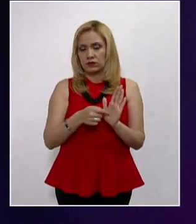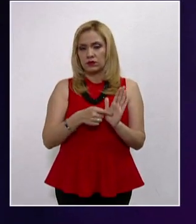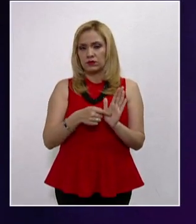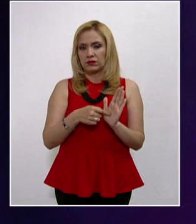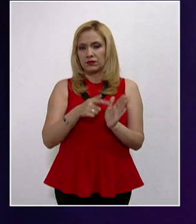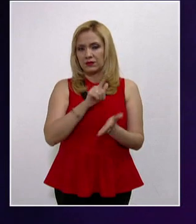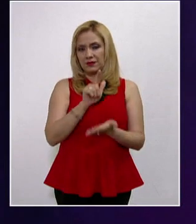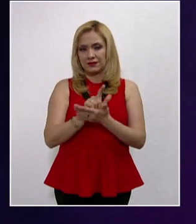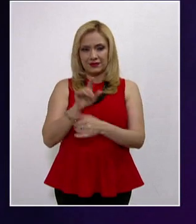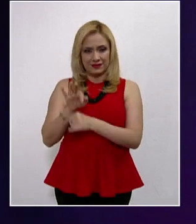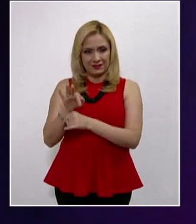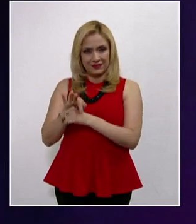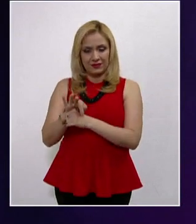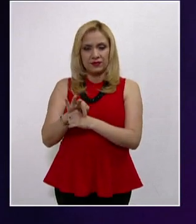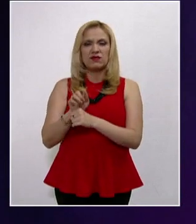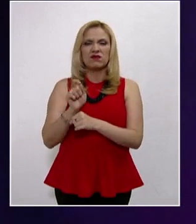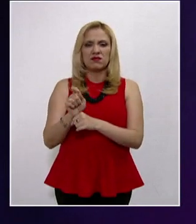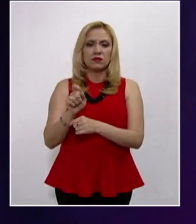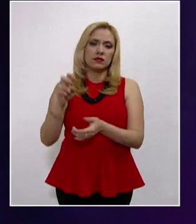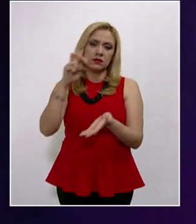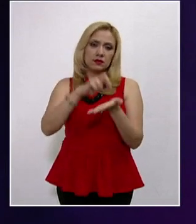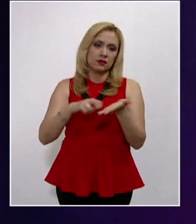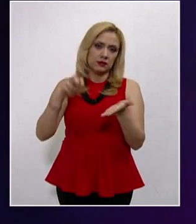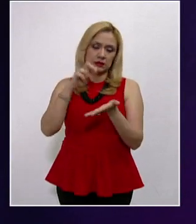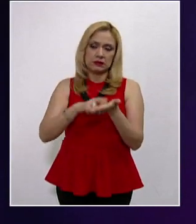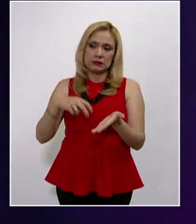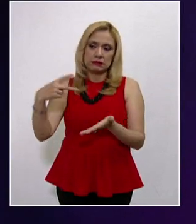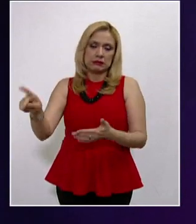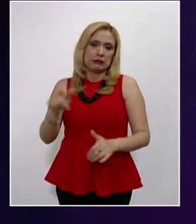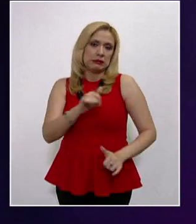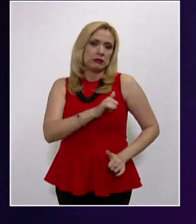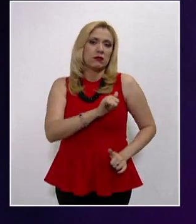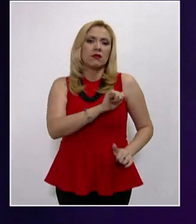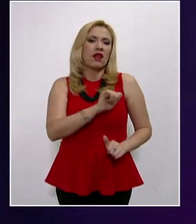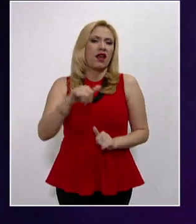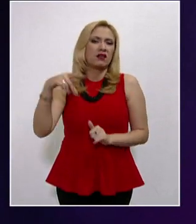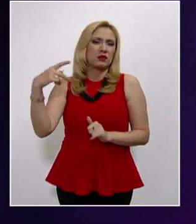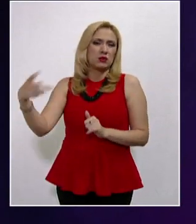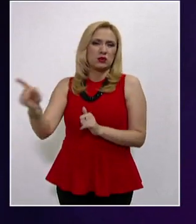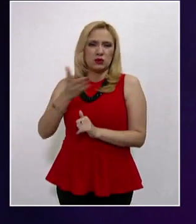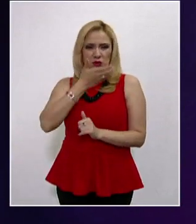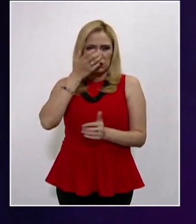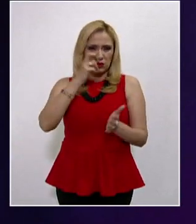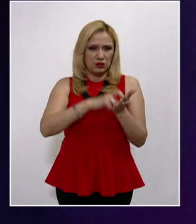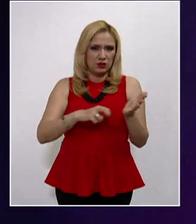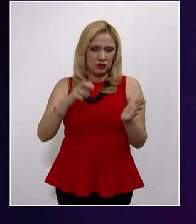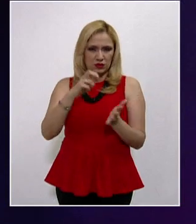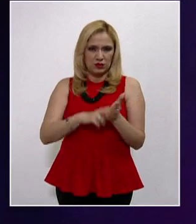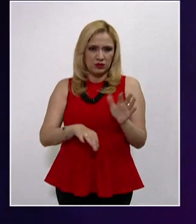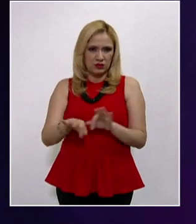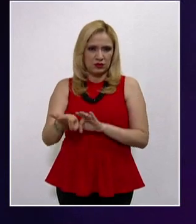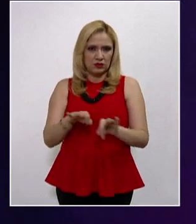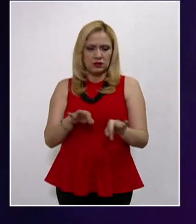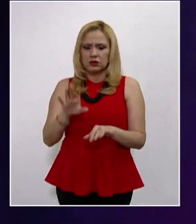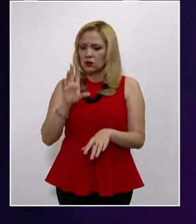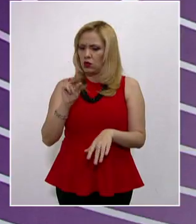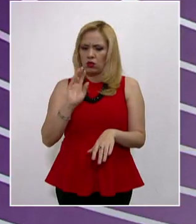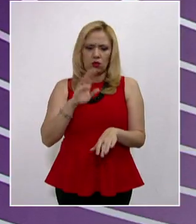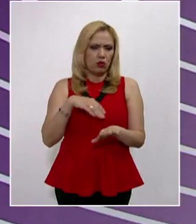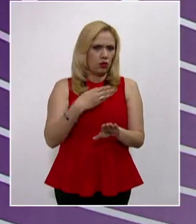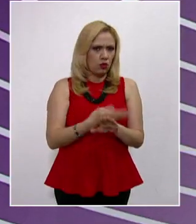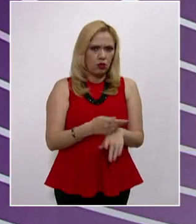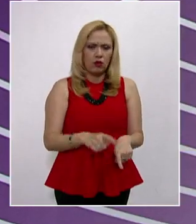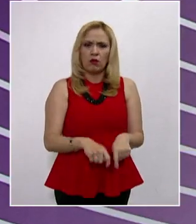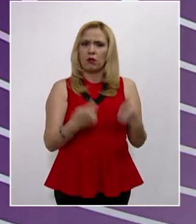tutelado sea la disciplina militar, sean cuestiones relacionadas con la disciplina militar. O sea, no, por supuesto, violaciones,